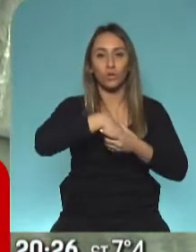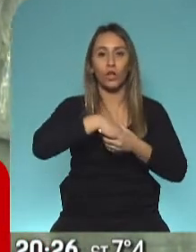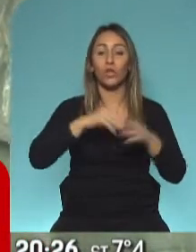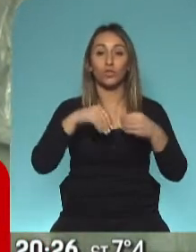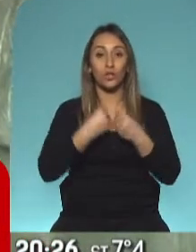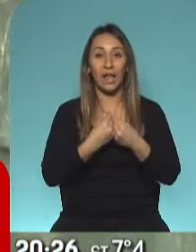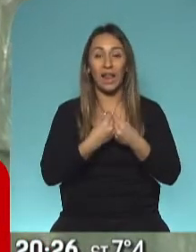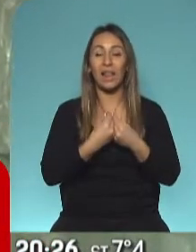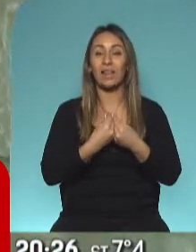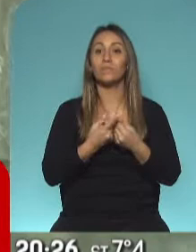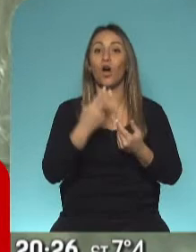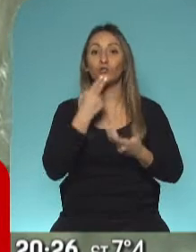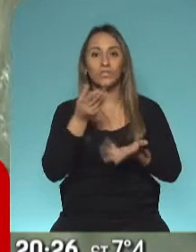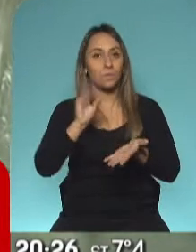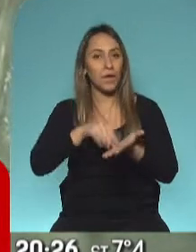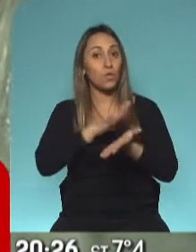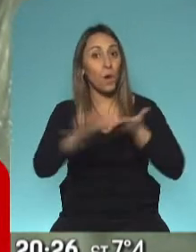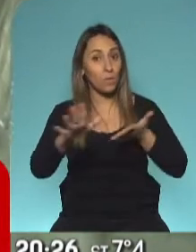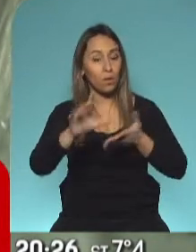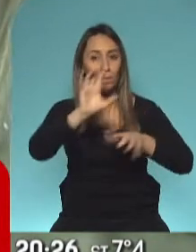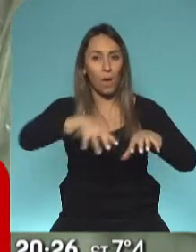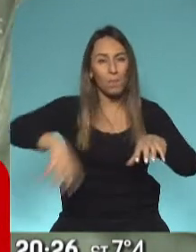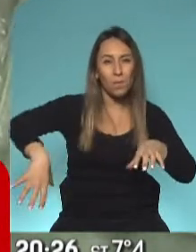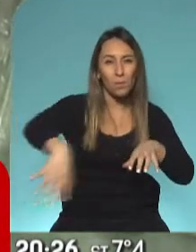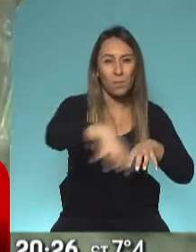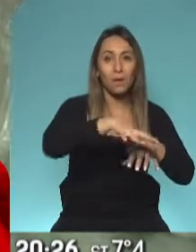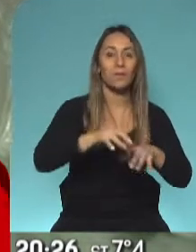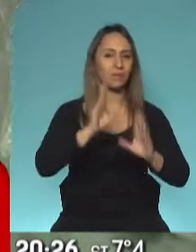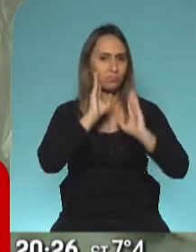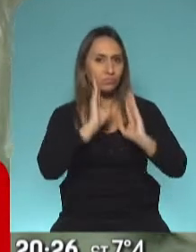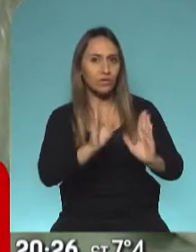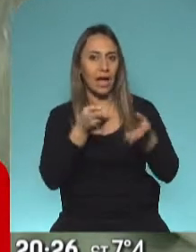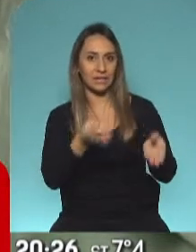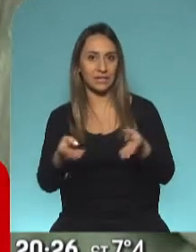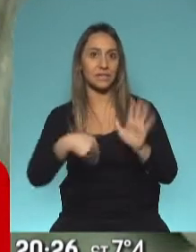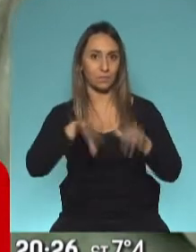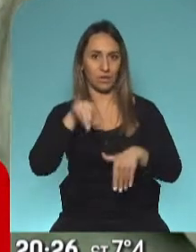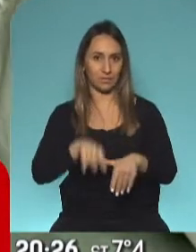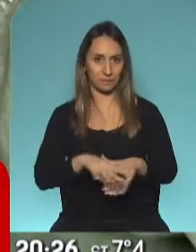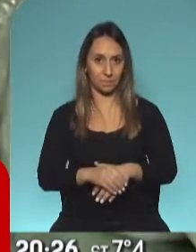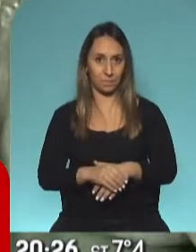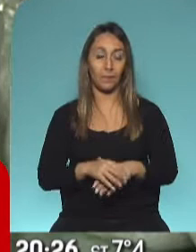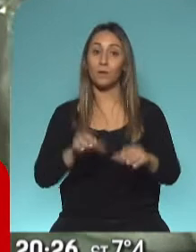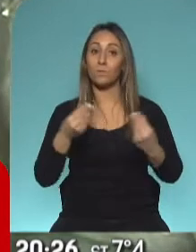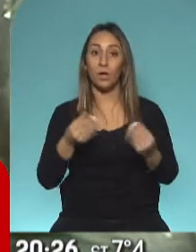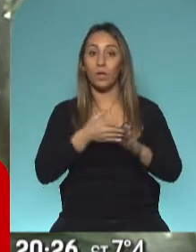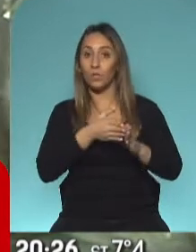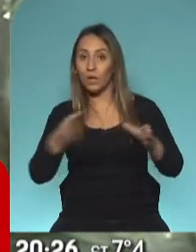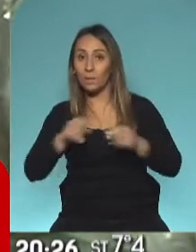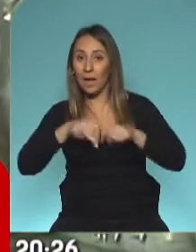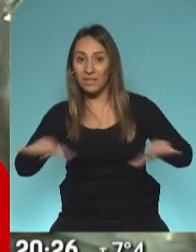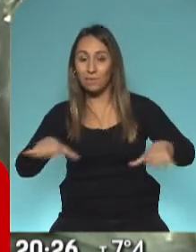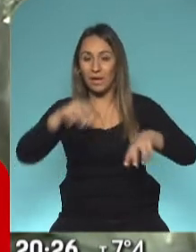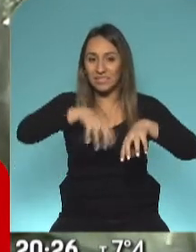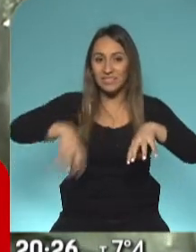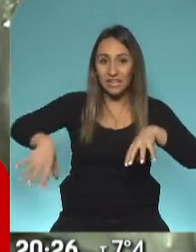11 centros de inclusión para dar mayor asistencia en esta situación porque durante la pandemia los centros de inclusión